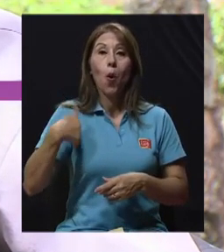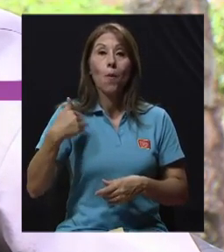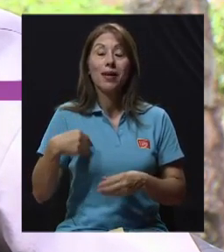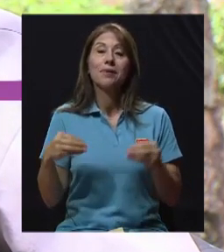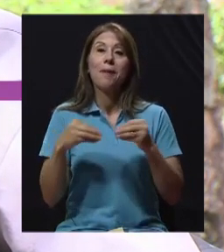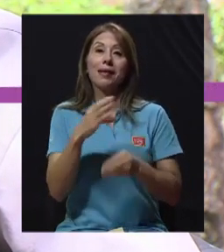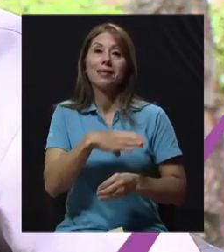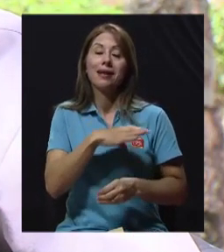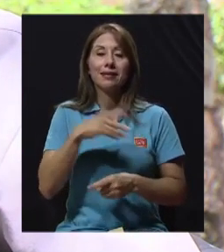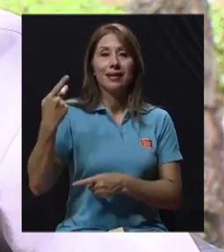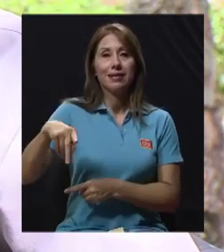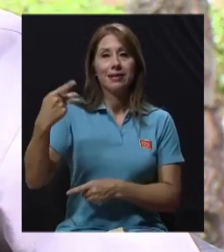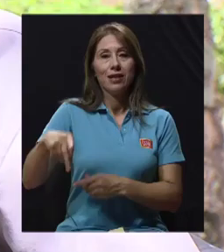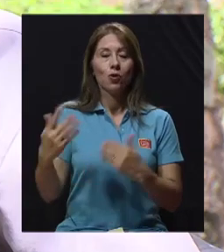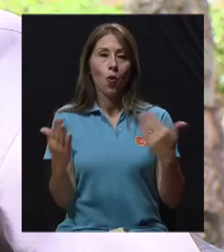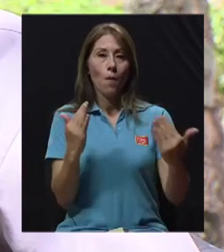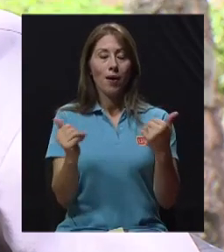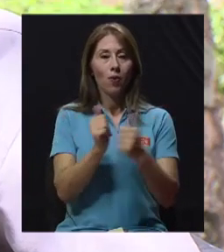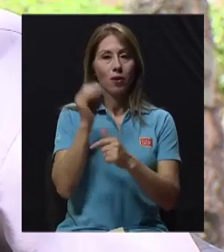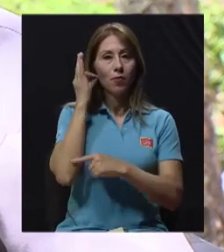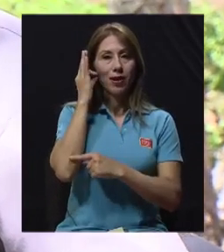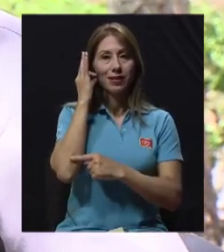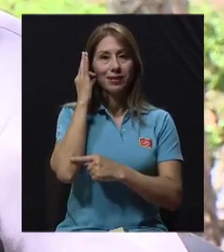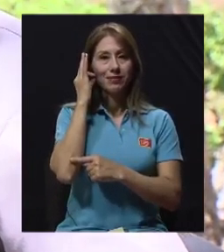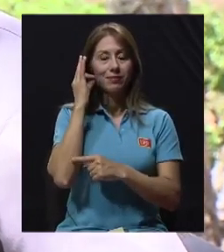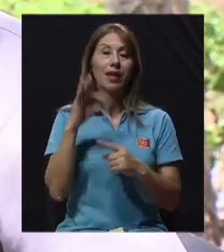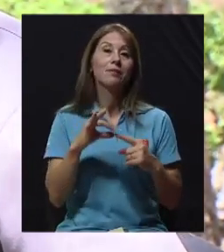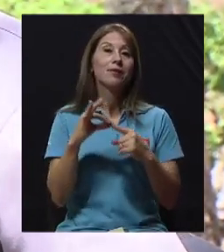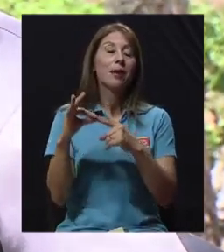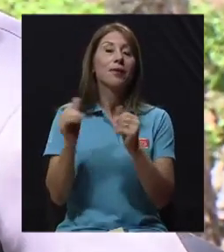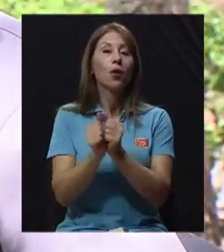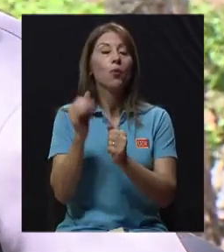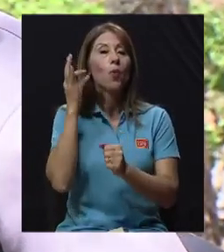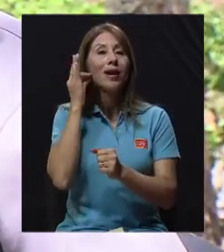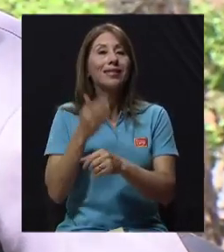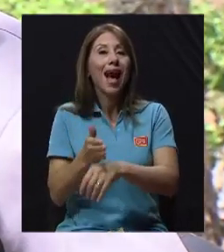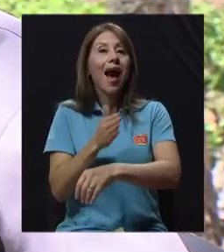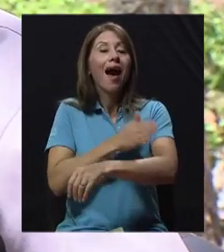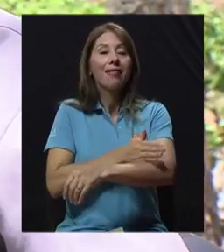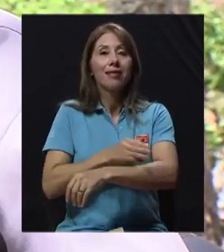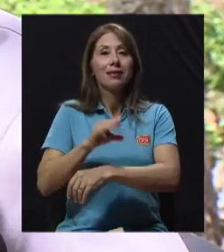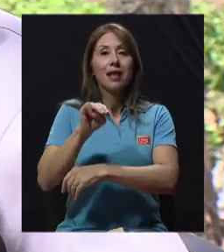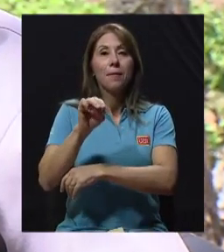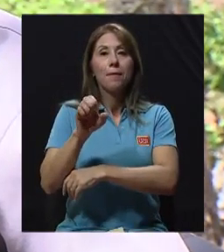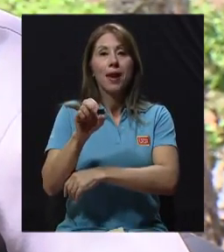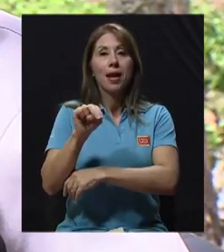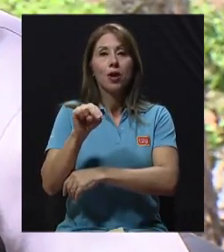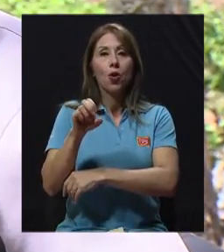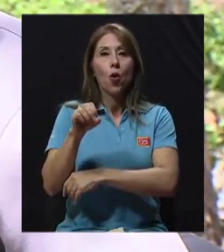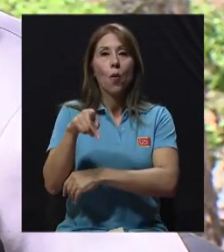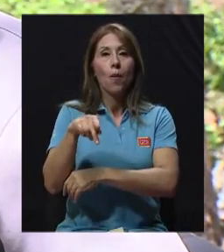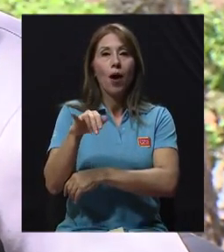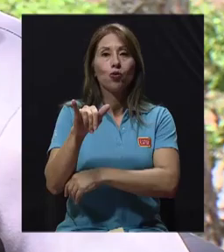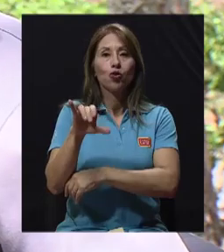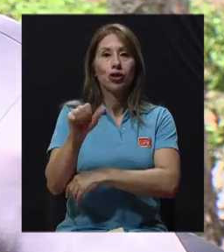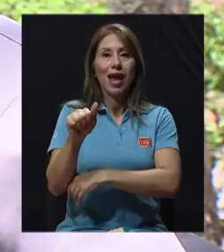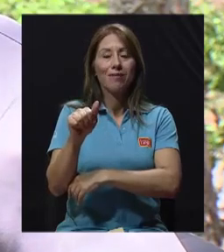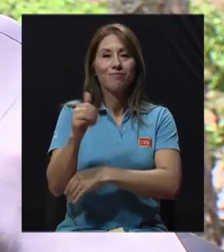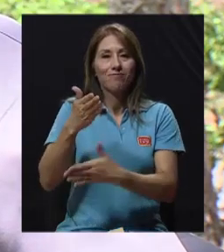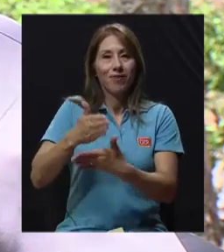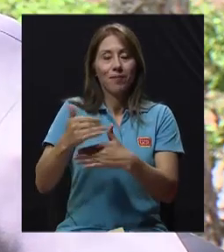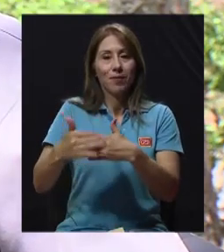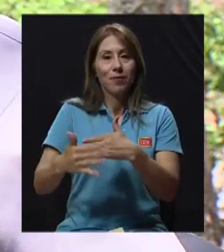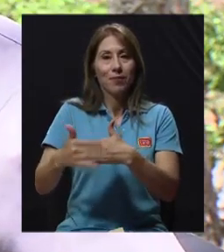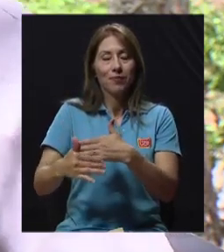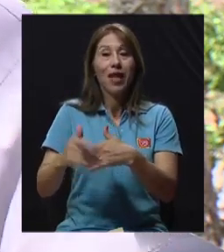mayores factores de riesgo que las mujeres, sobre todo las mujeres antes de la menopausia. Entonces esos tres factores son los factores no